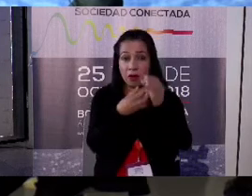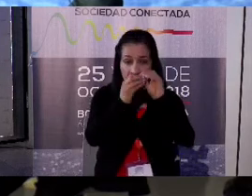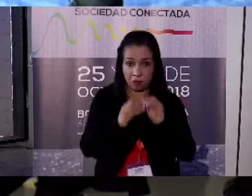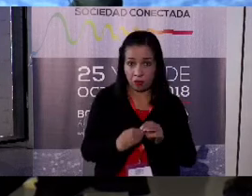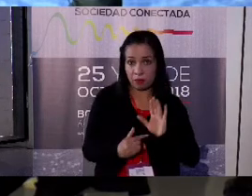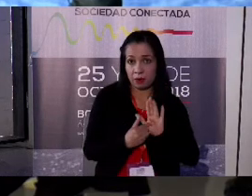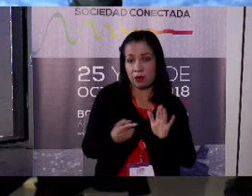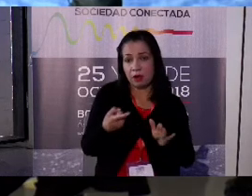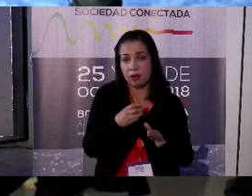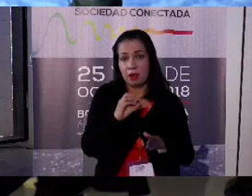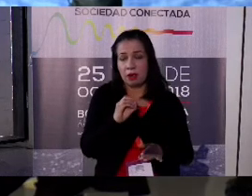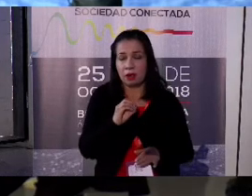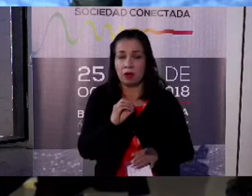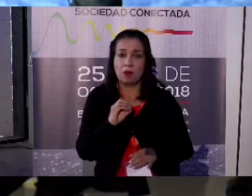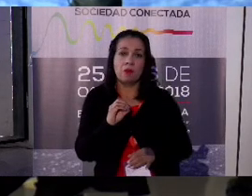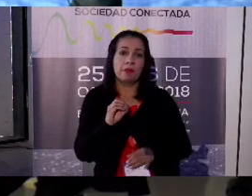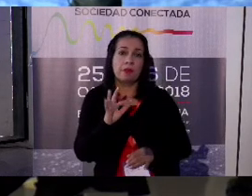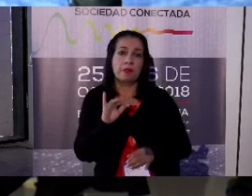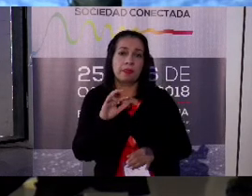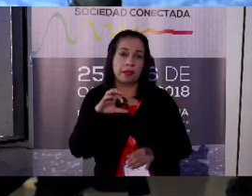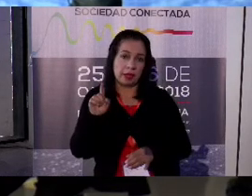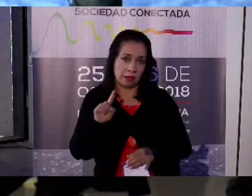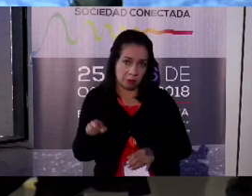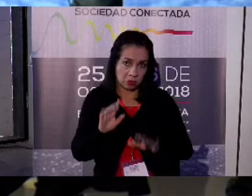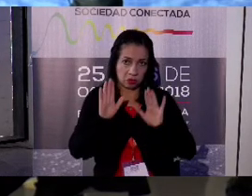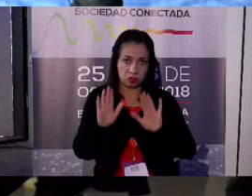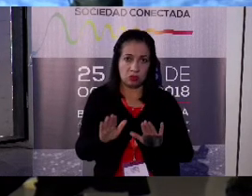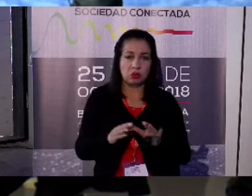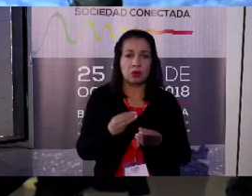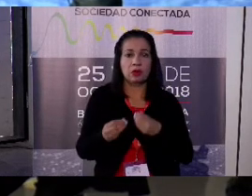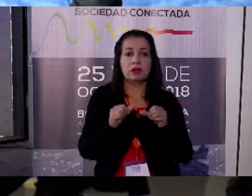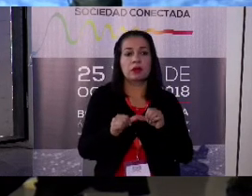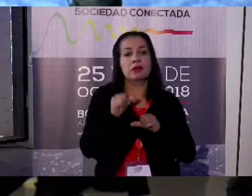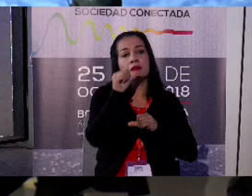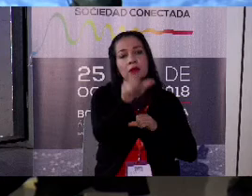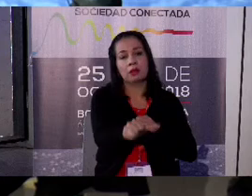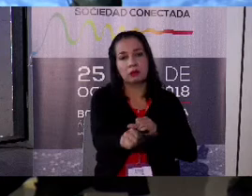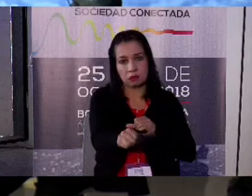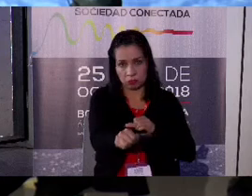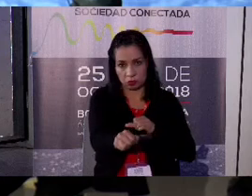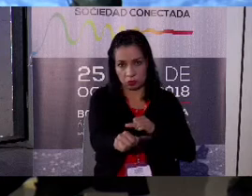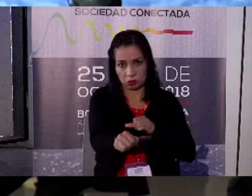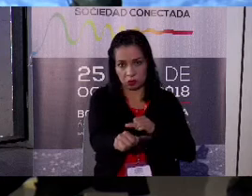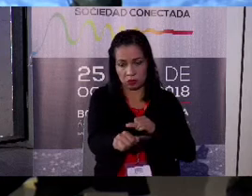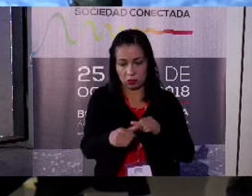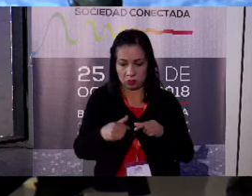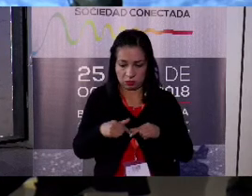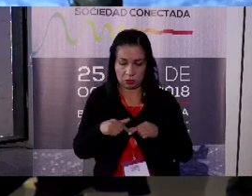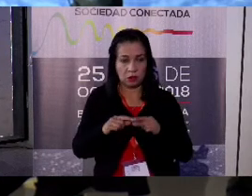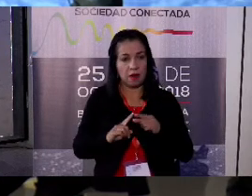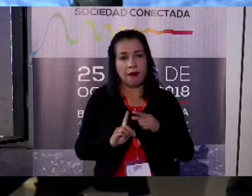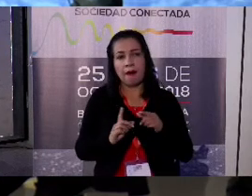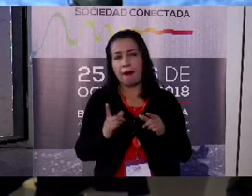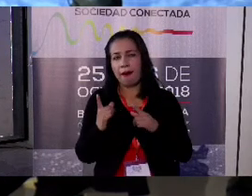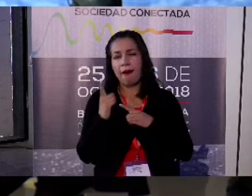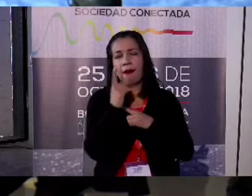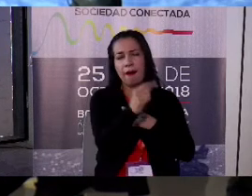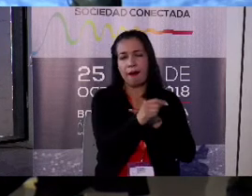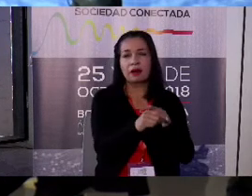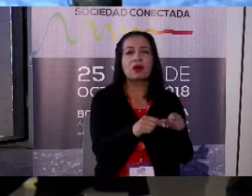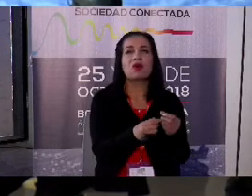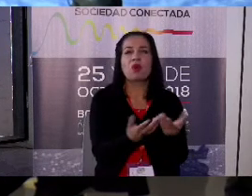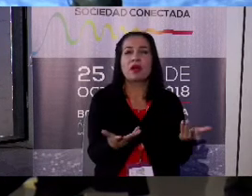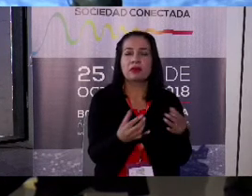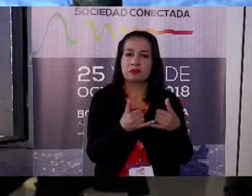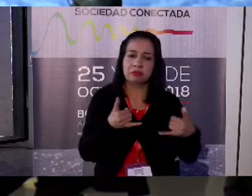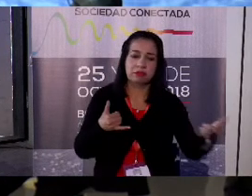el la la distancia del centro poblacional al backb de fibra óptica este